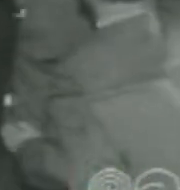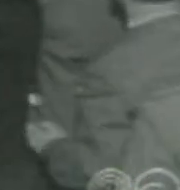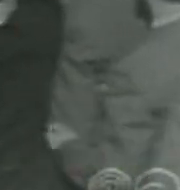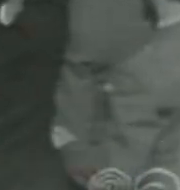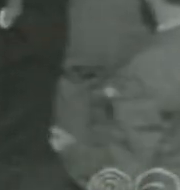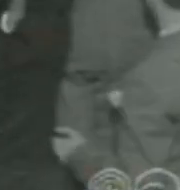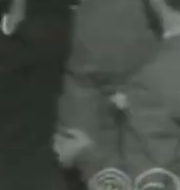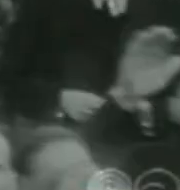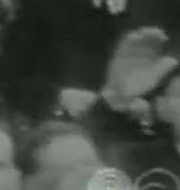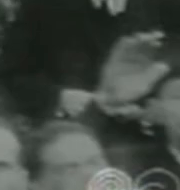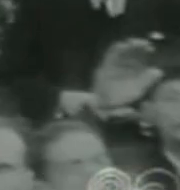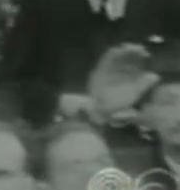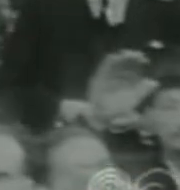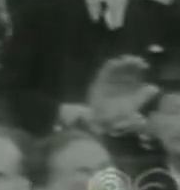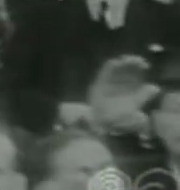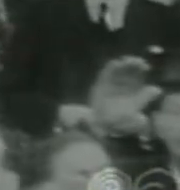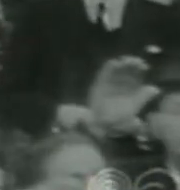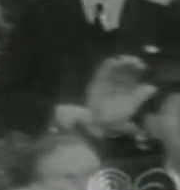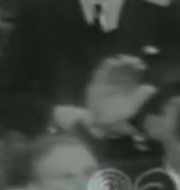¡Gracias!